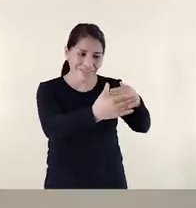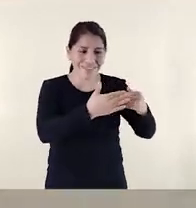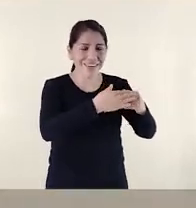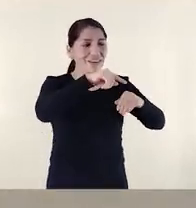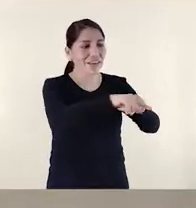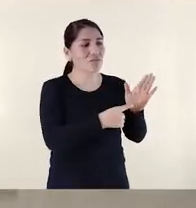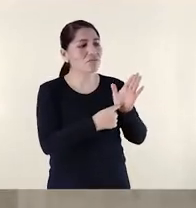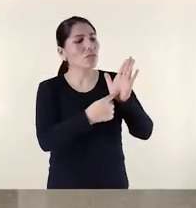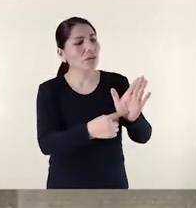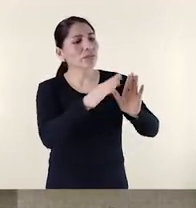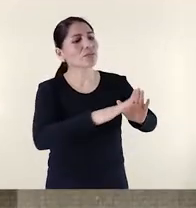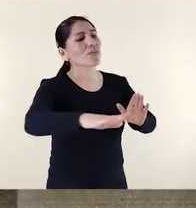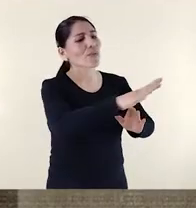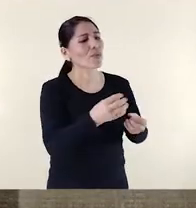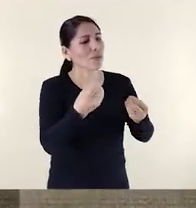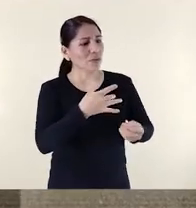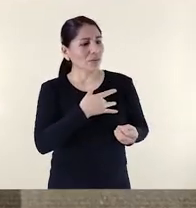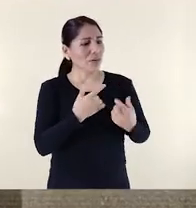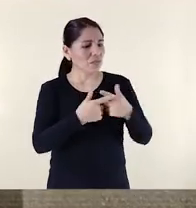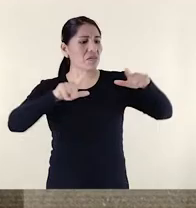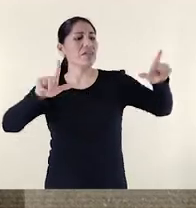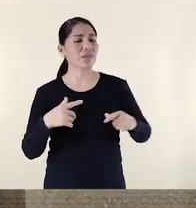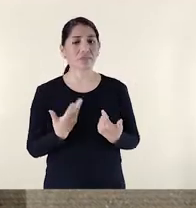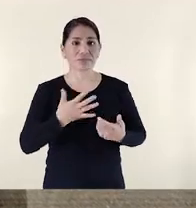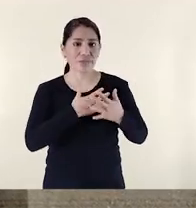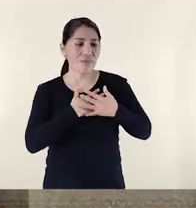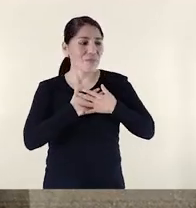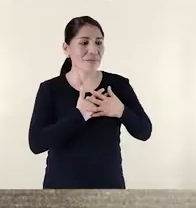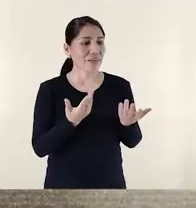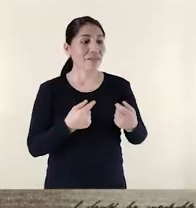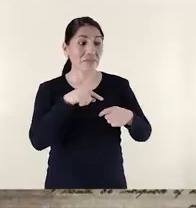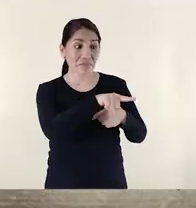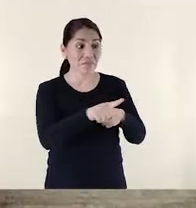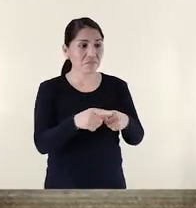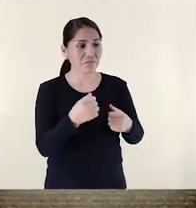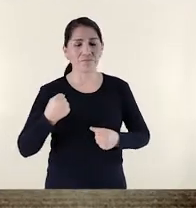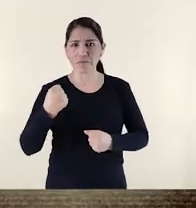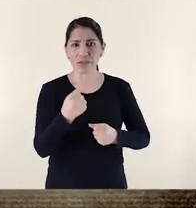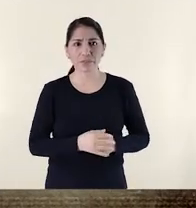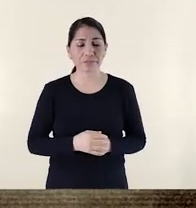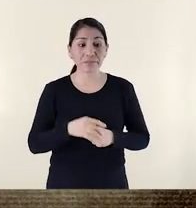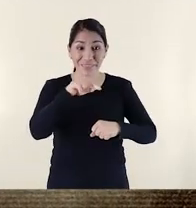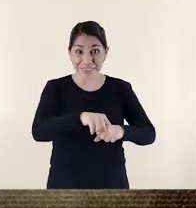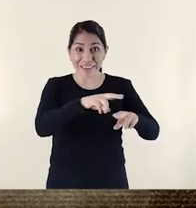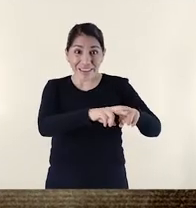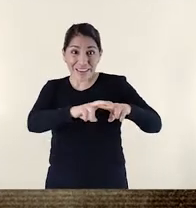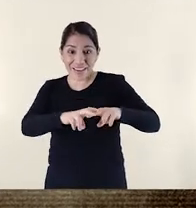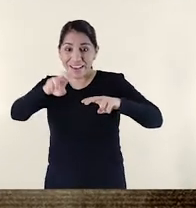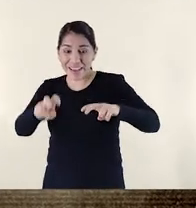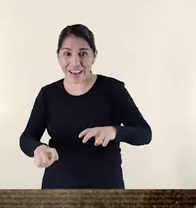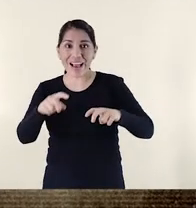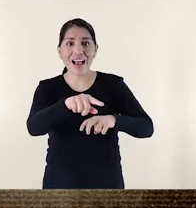y ejemplifica el carácter criollo del lugar con sus hazañas, bohemia, romance y hasta el lugar fuera de la ley. Paradero inicial